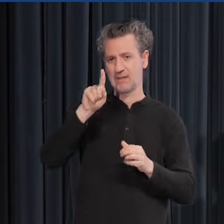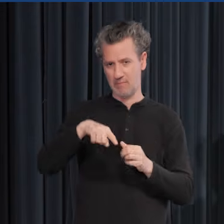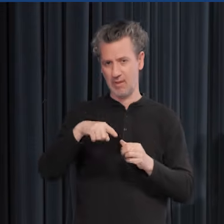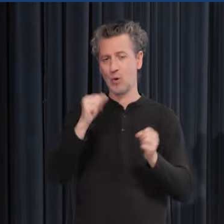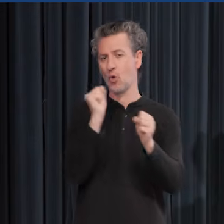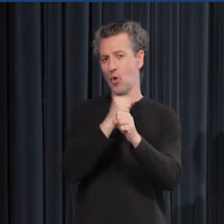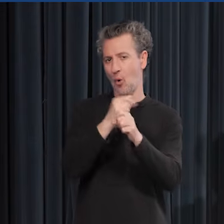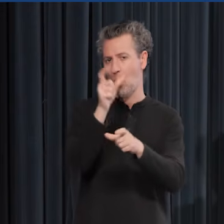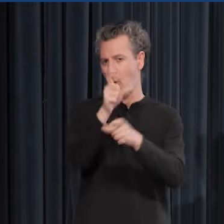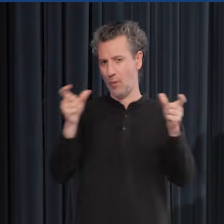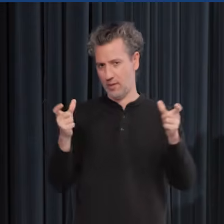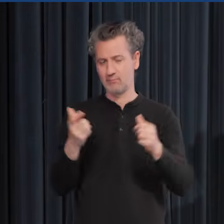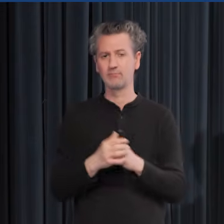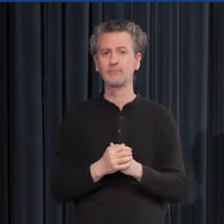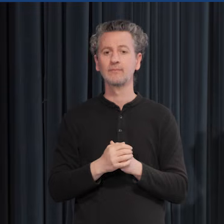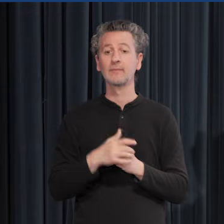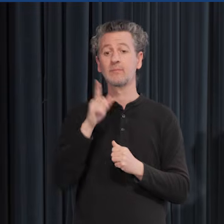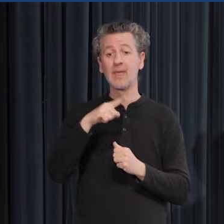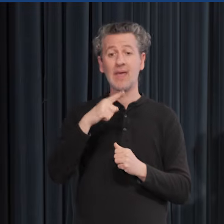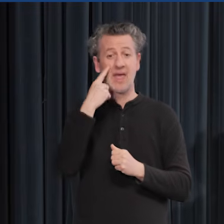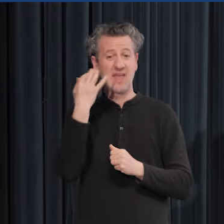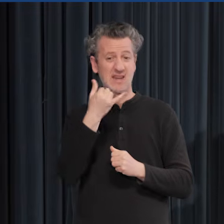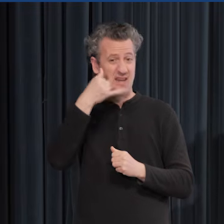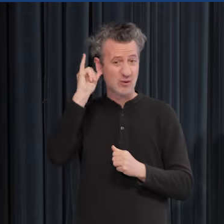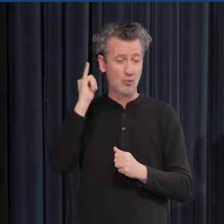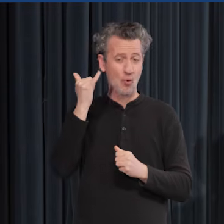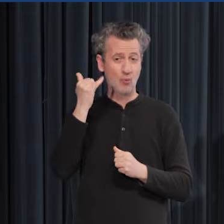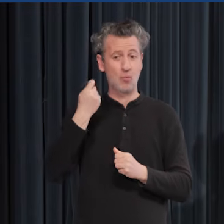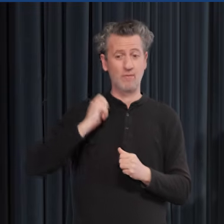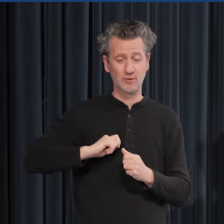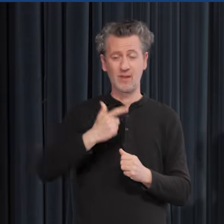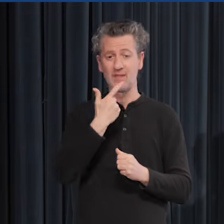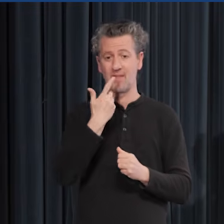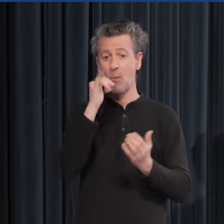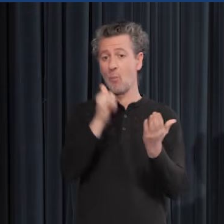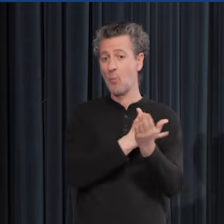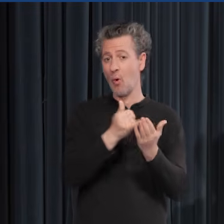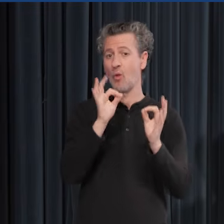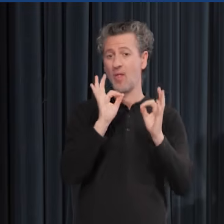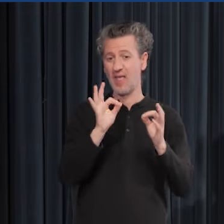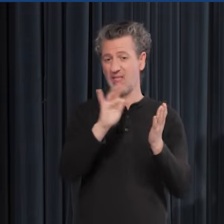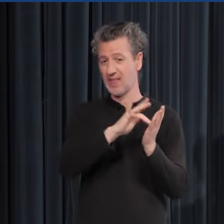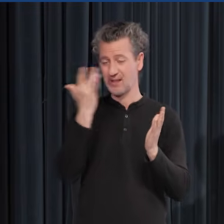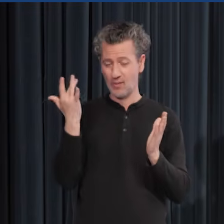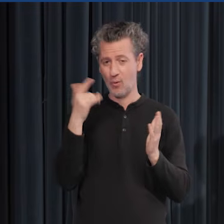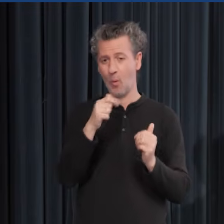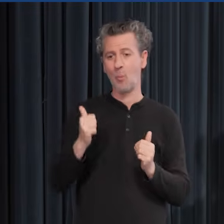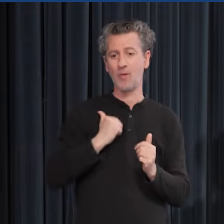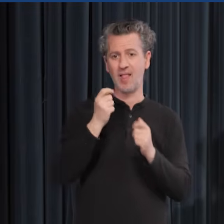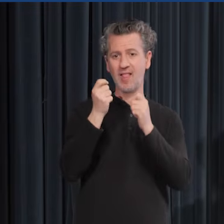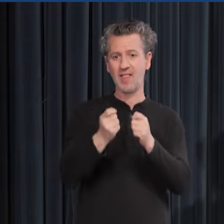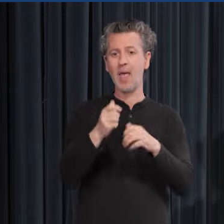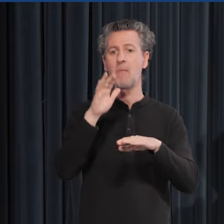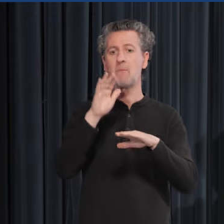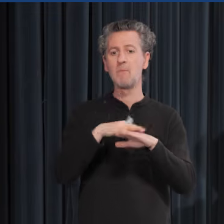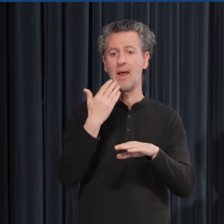formativo de prevención de riesgos profesionales, el módulo de digitalización da la oportunidad de